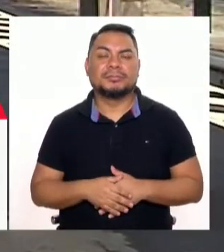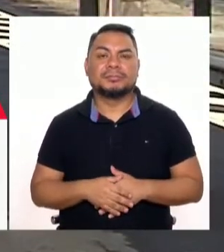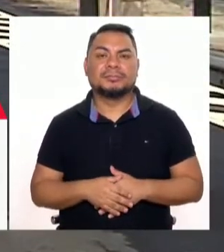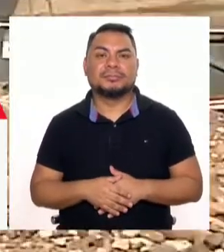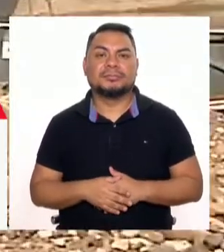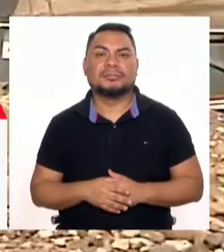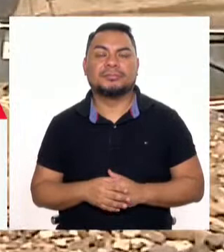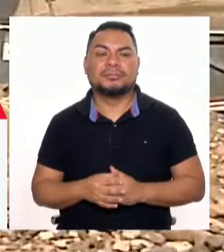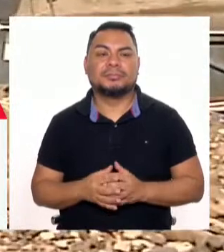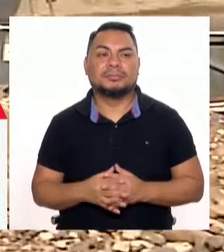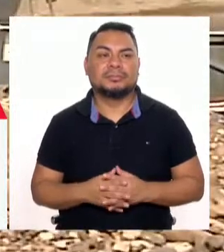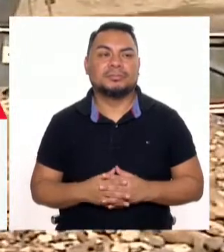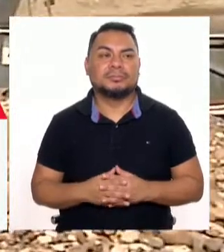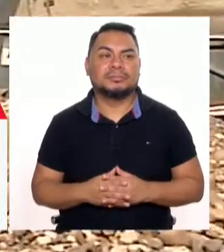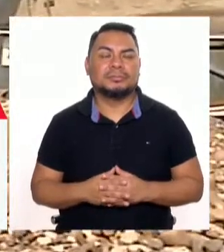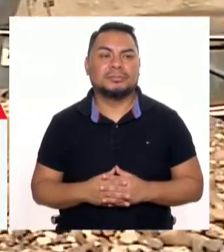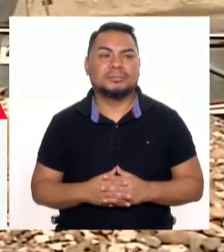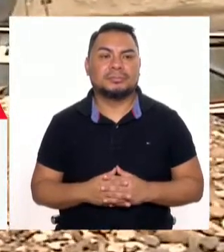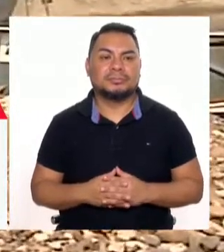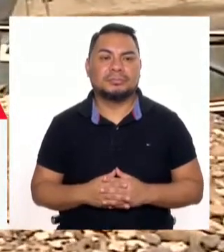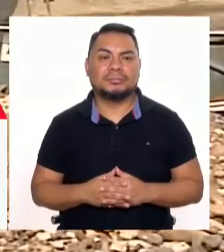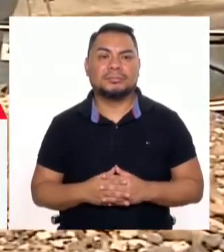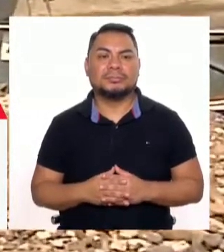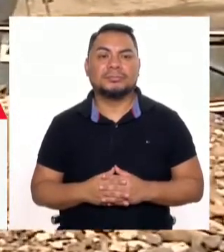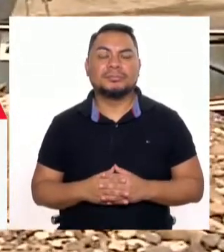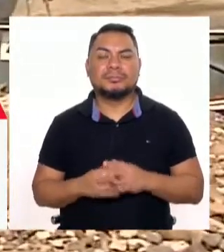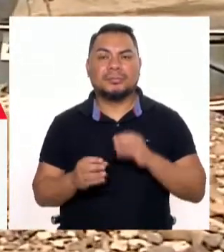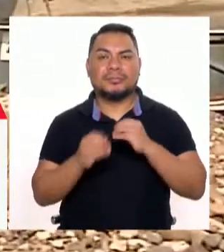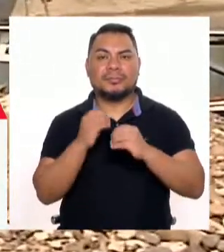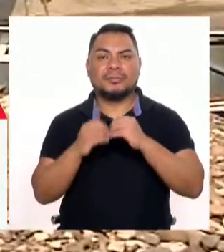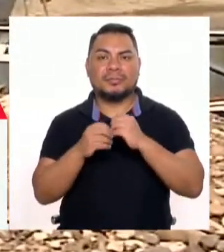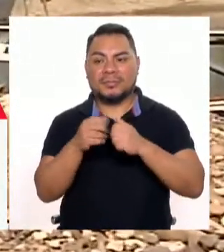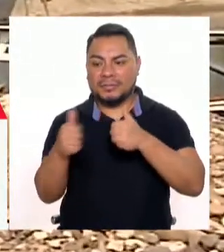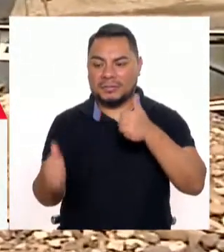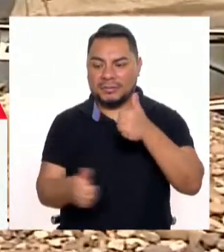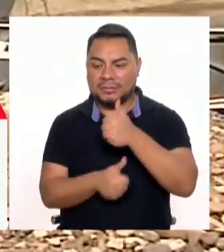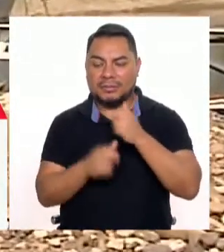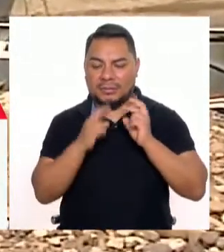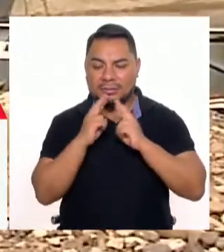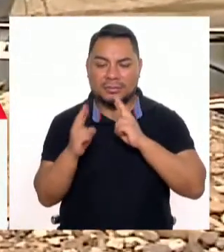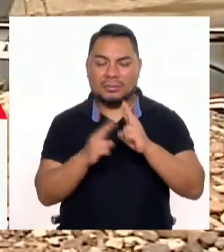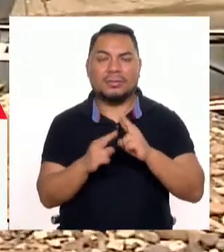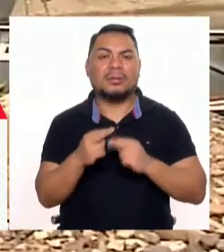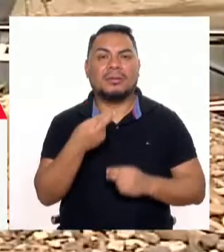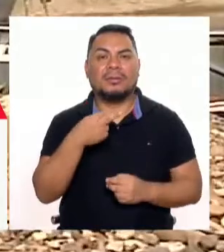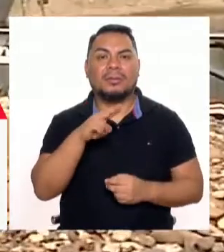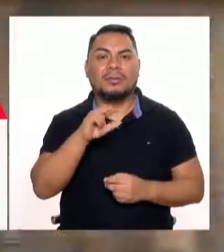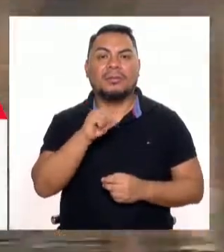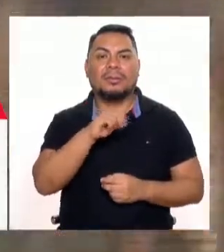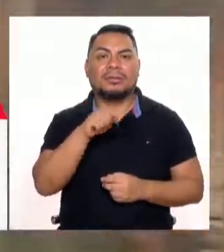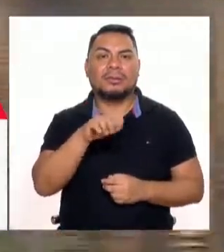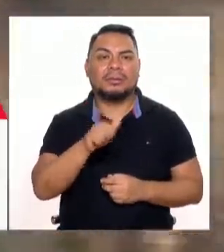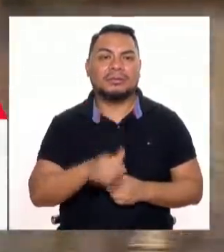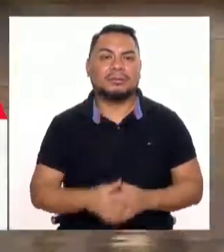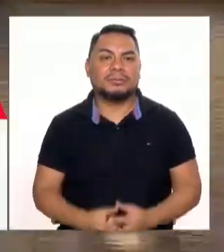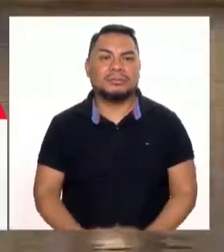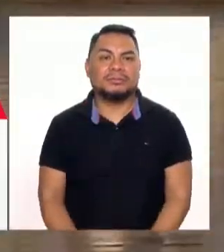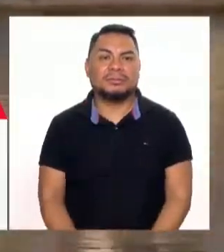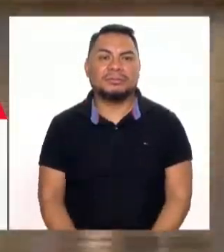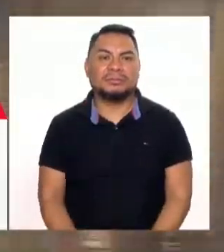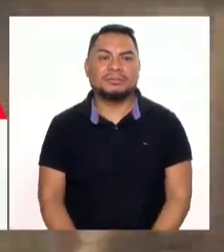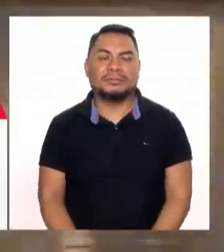construido sobre las aguas del río Guaya ahí vemos